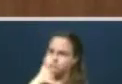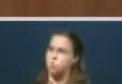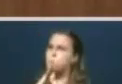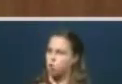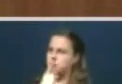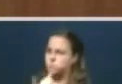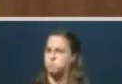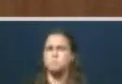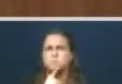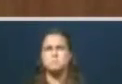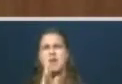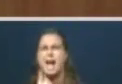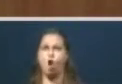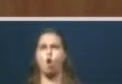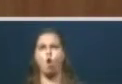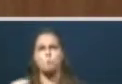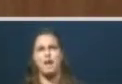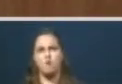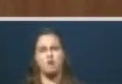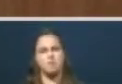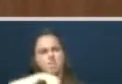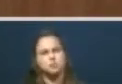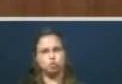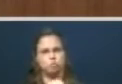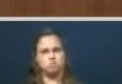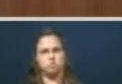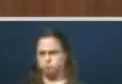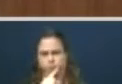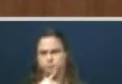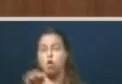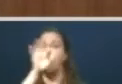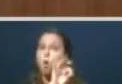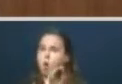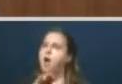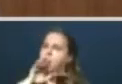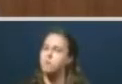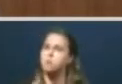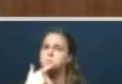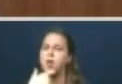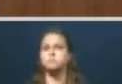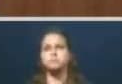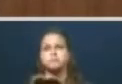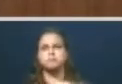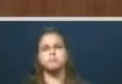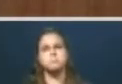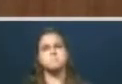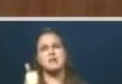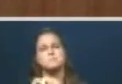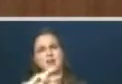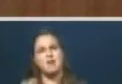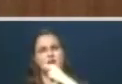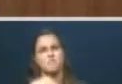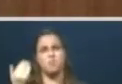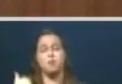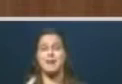previsto copago en farmacia hospitalaria o defendiendo sin embargo la mayor equidad de la reforma introducida